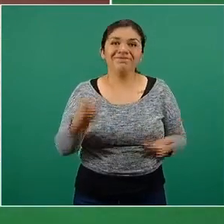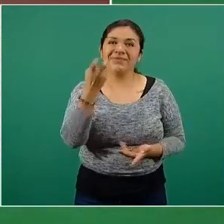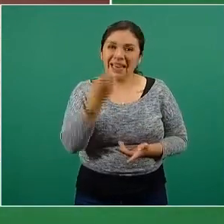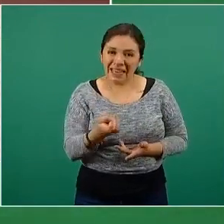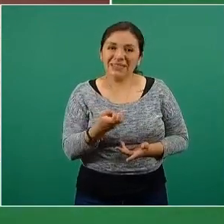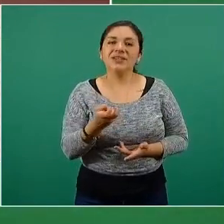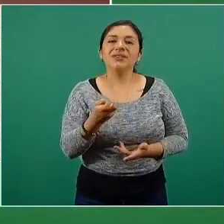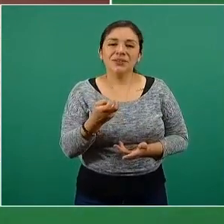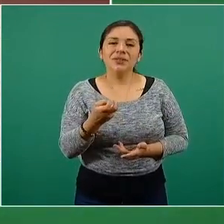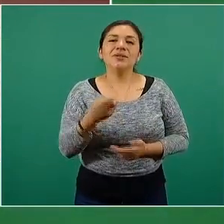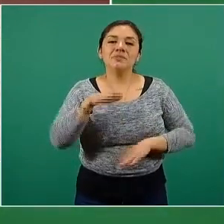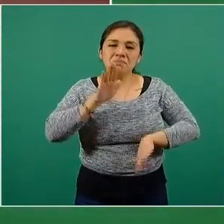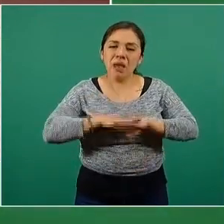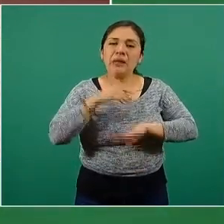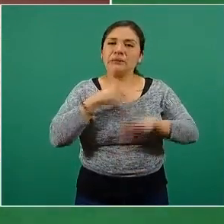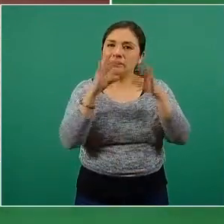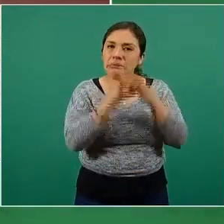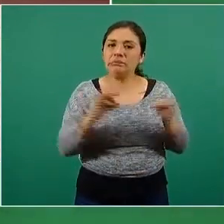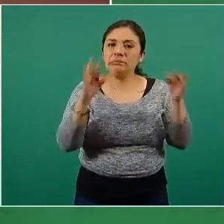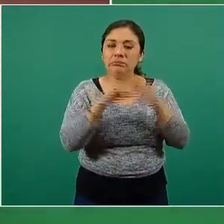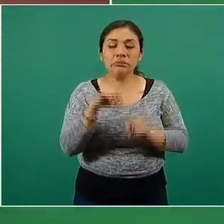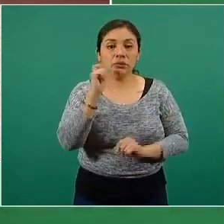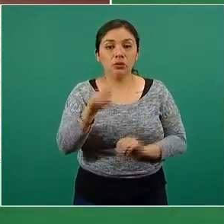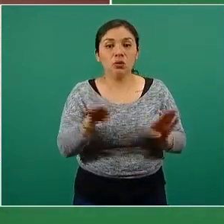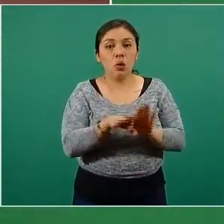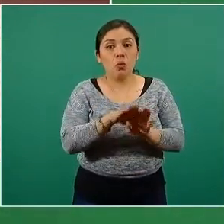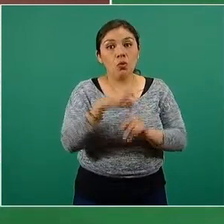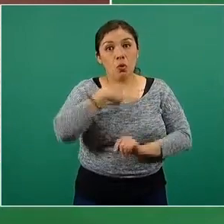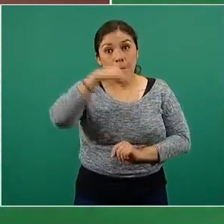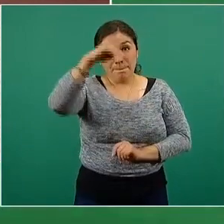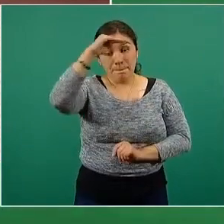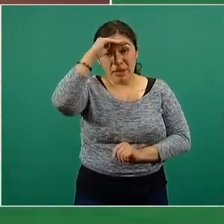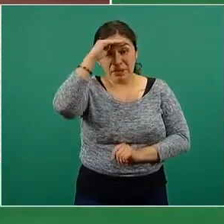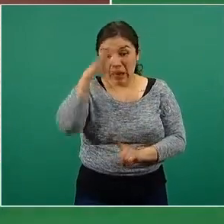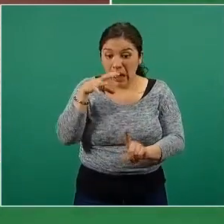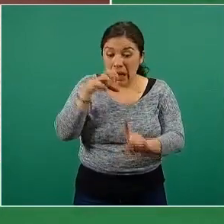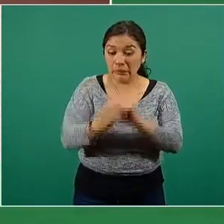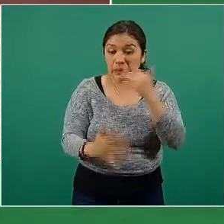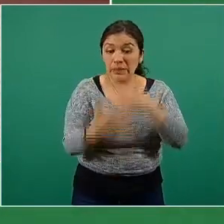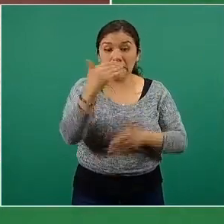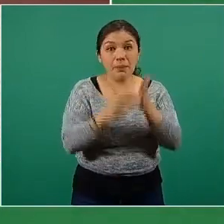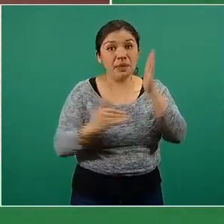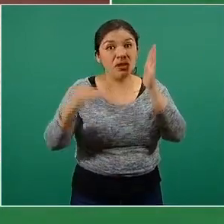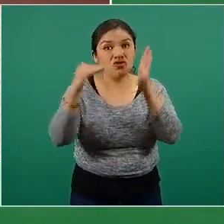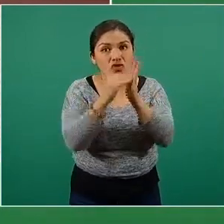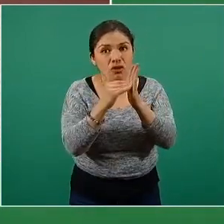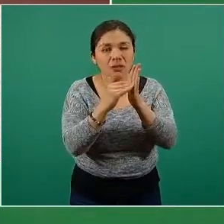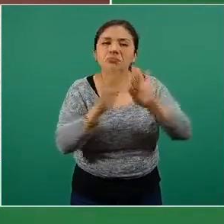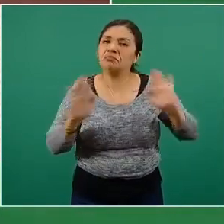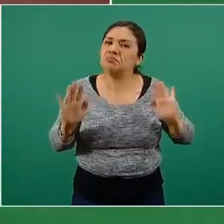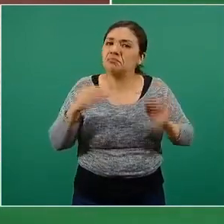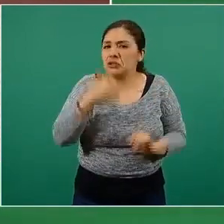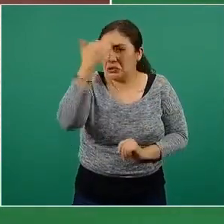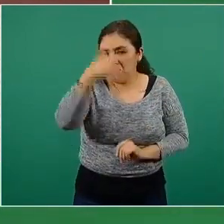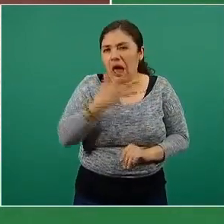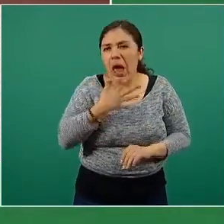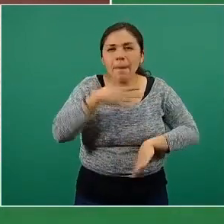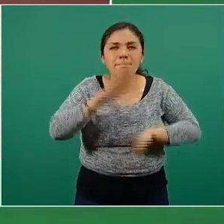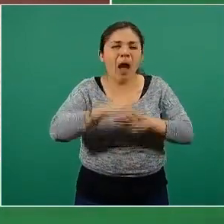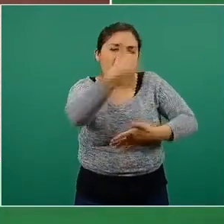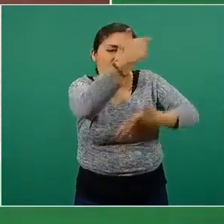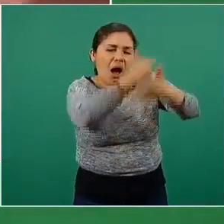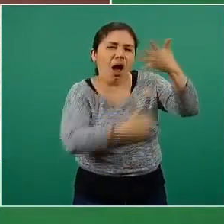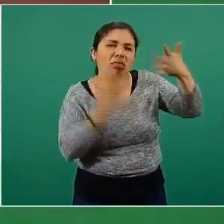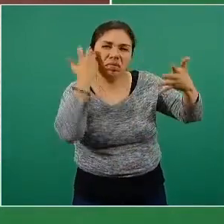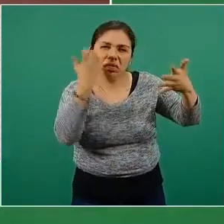y lo hemos enfatizado de que no estamos con la expectativa de llegar a los 15 millones, sabemos que está sobreestimado,